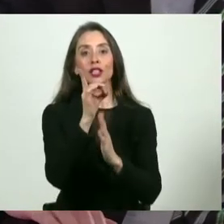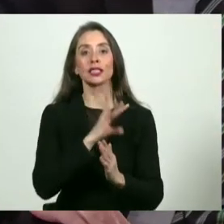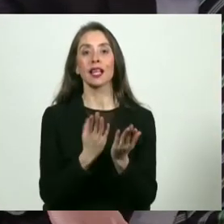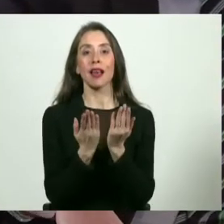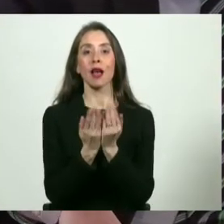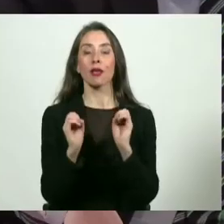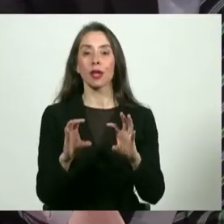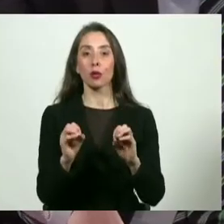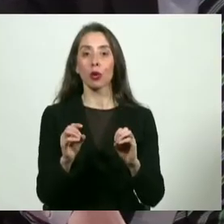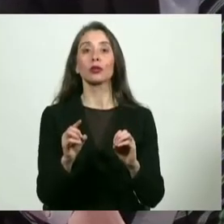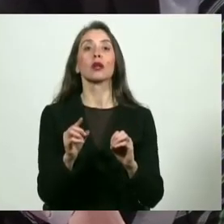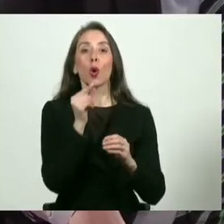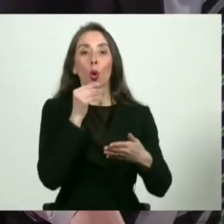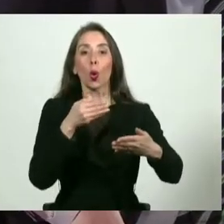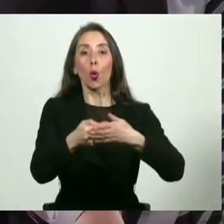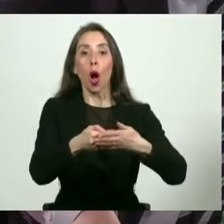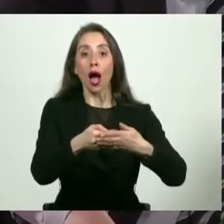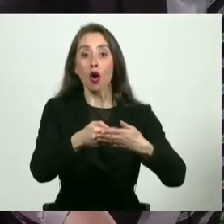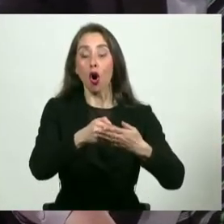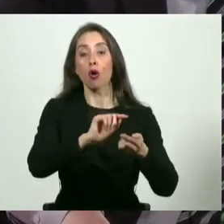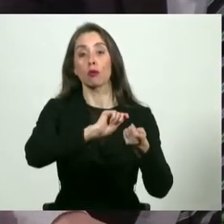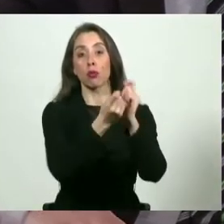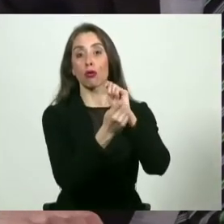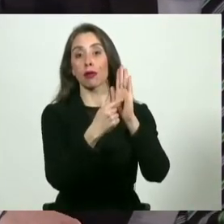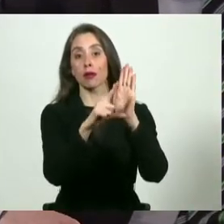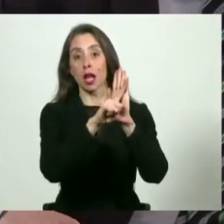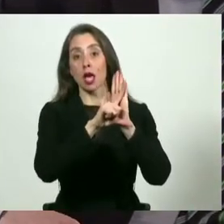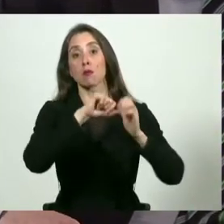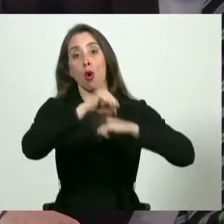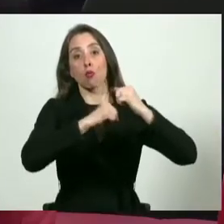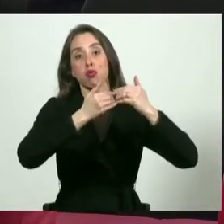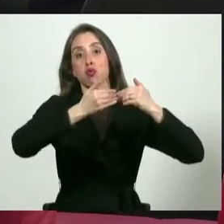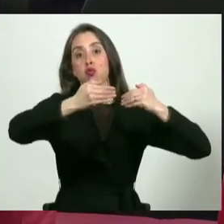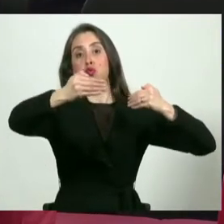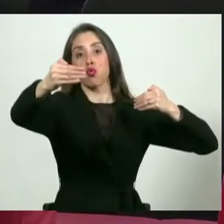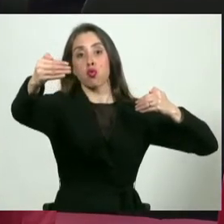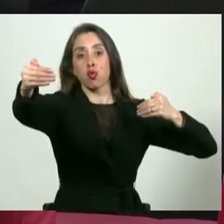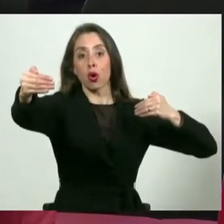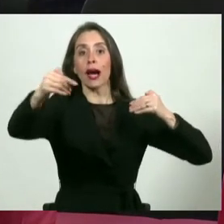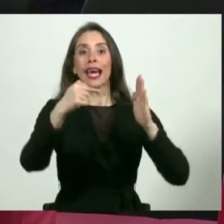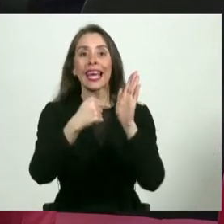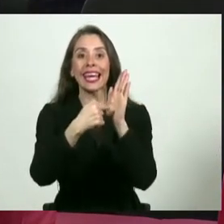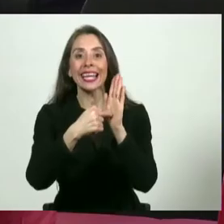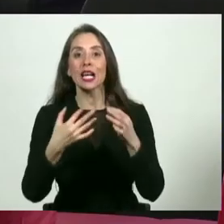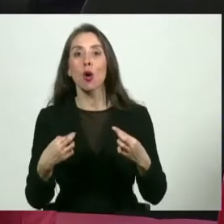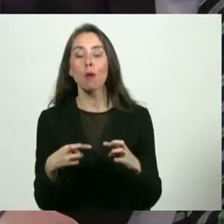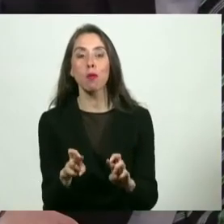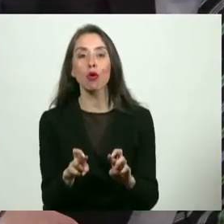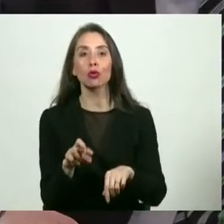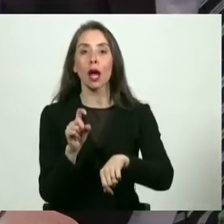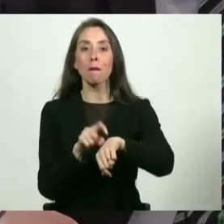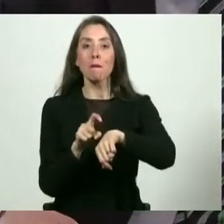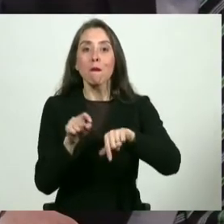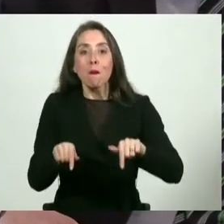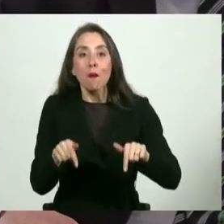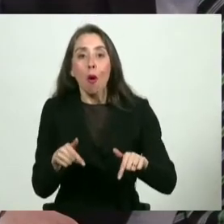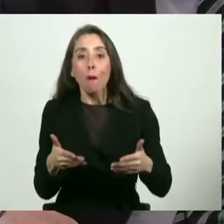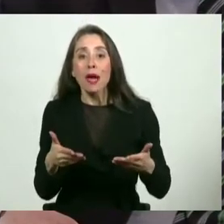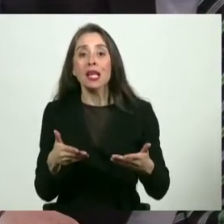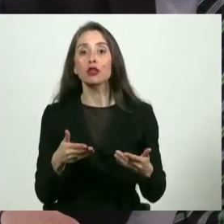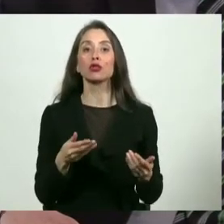nos pueden hacer la vida más fácil, facilitar este tipo de inclusión. Yo creo que la experiencia también hay que ver la parte positiva, lo que se ha